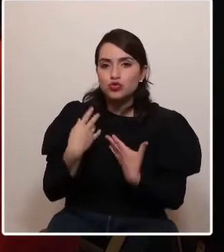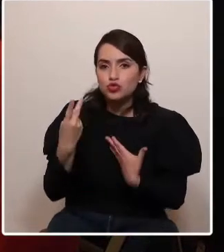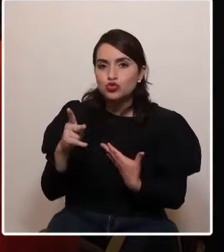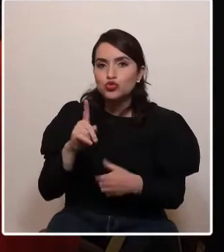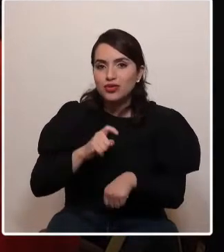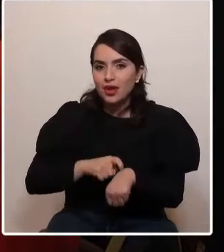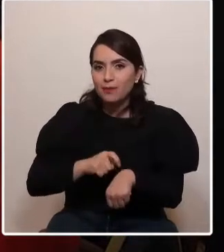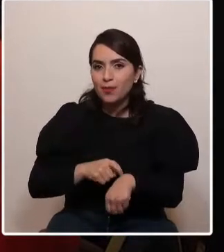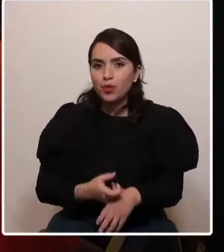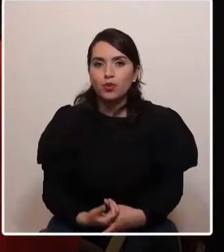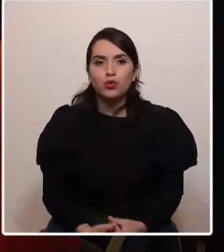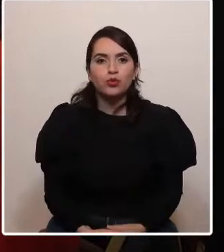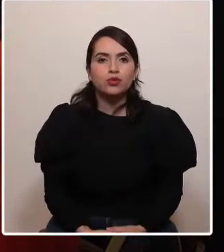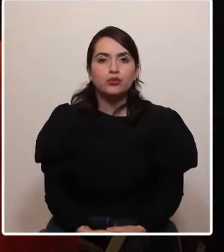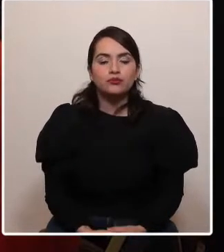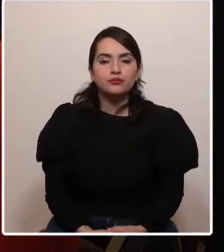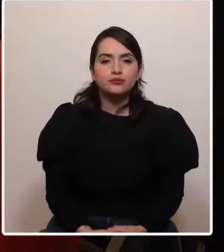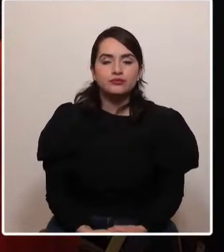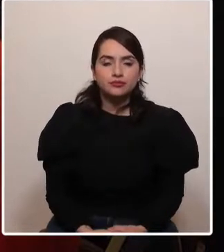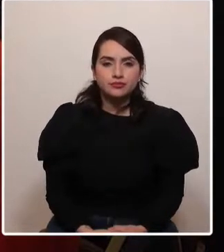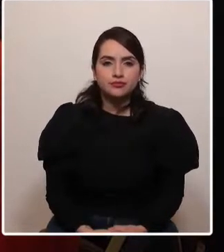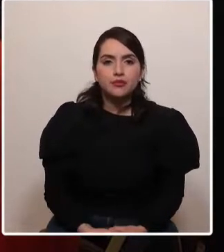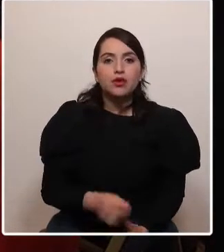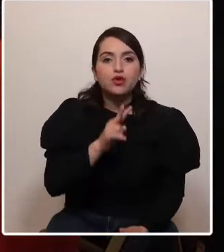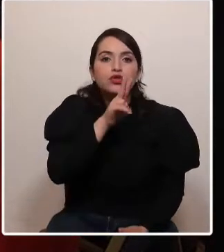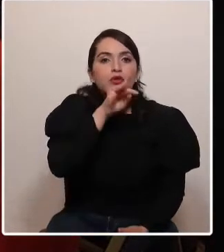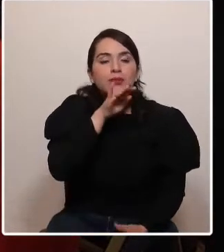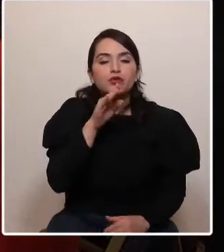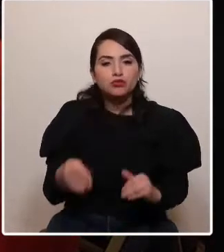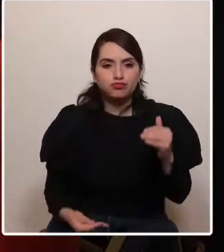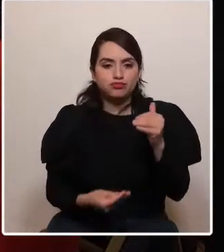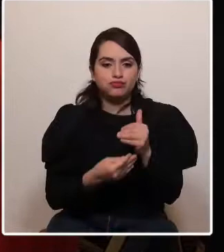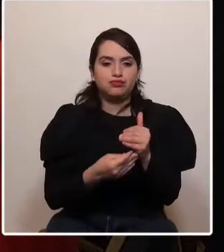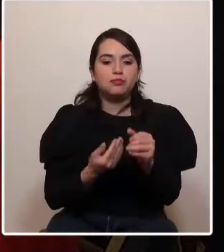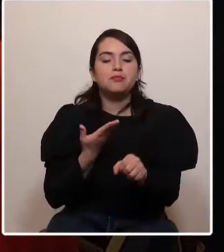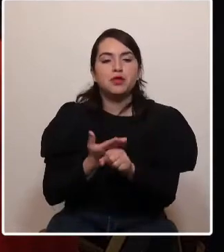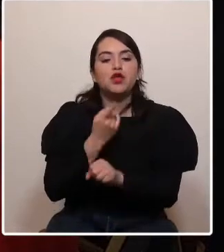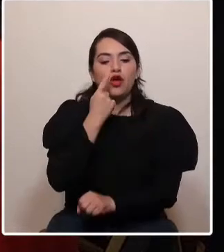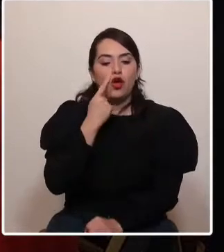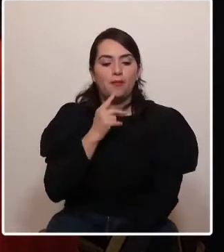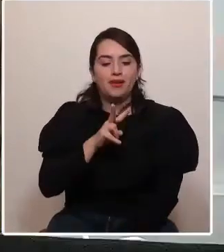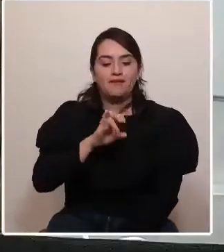tiempo. Tiene los 2 minutos adicionales que le ha cedido el convencional Cristian Viera.